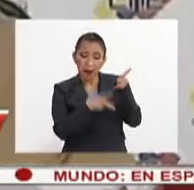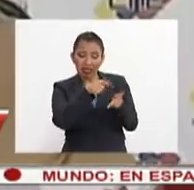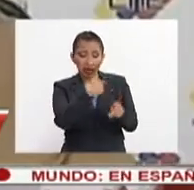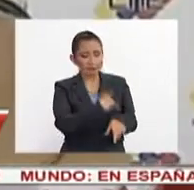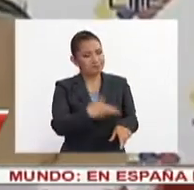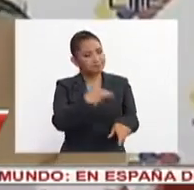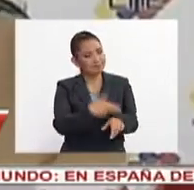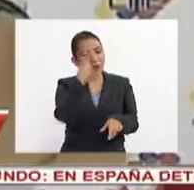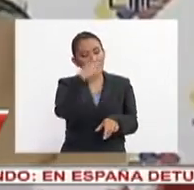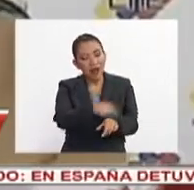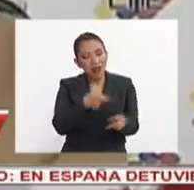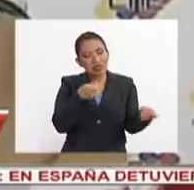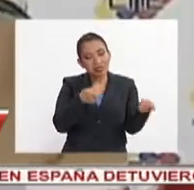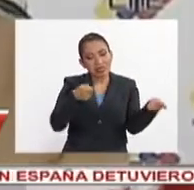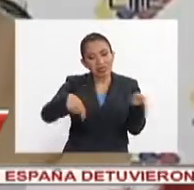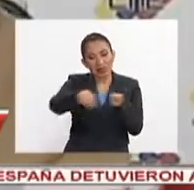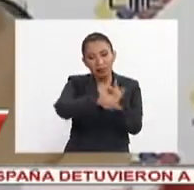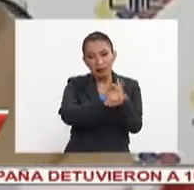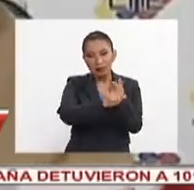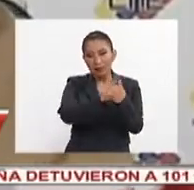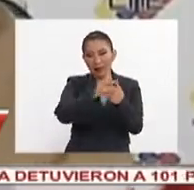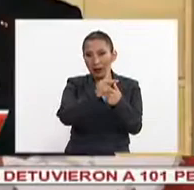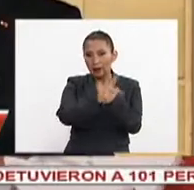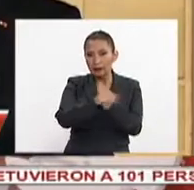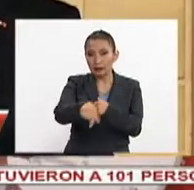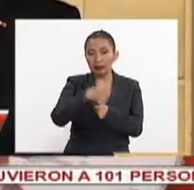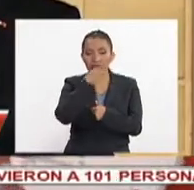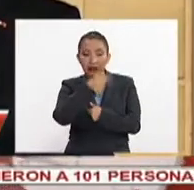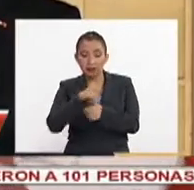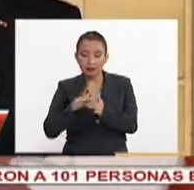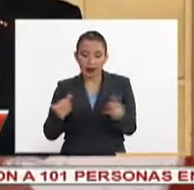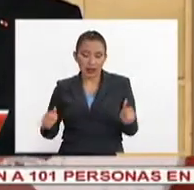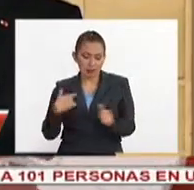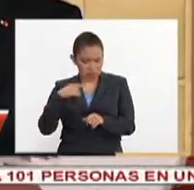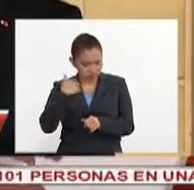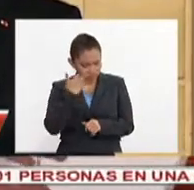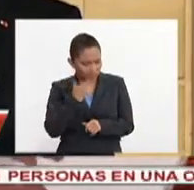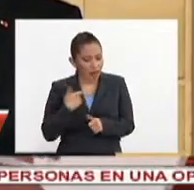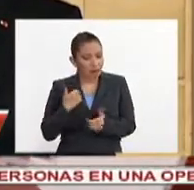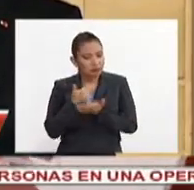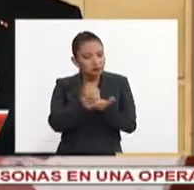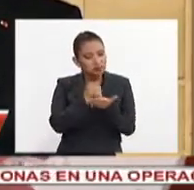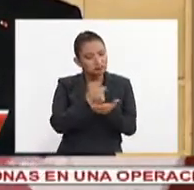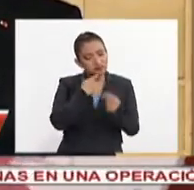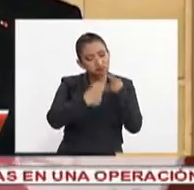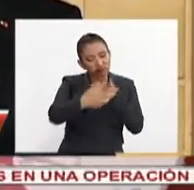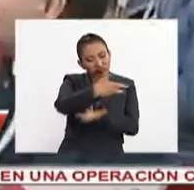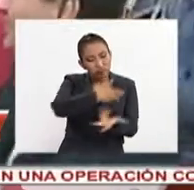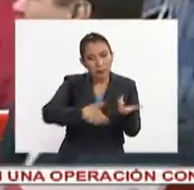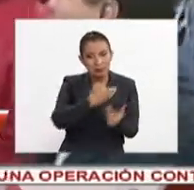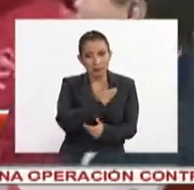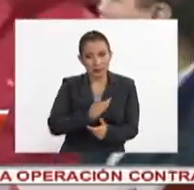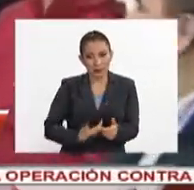es la solución para mediar la crisis en ese país. Afirmó que Francia está dispuesta a facilitar las negociaciones con el mandatario venezolano, Nicolás